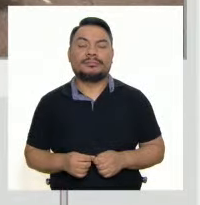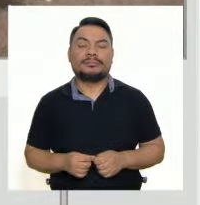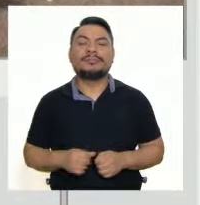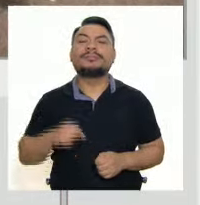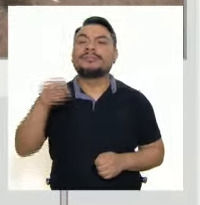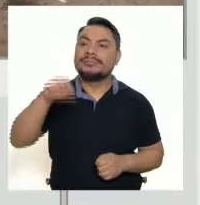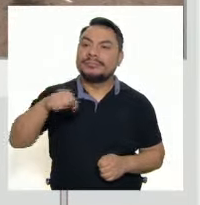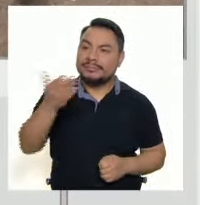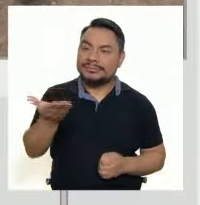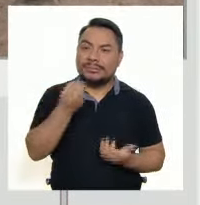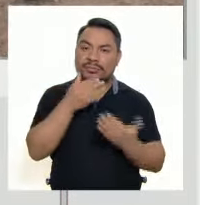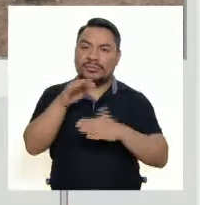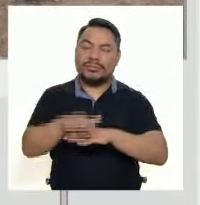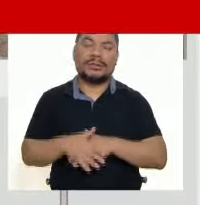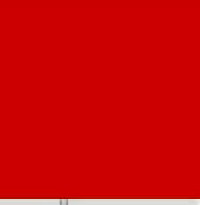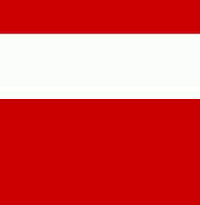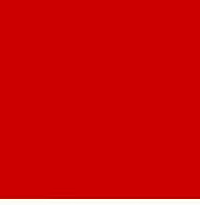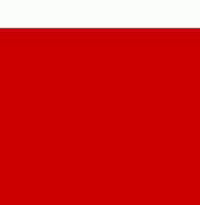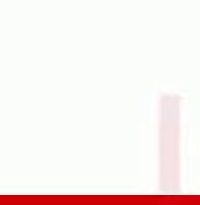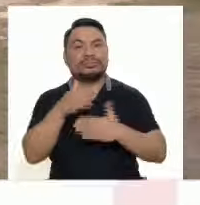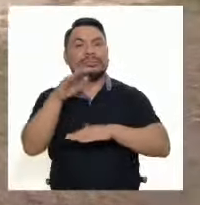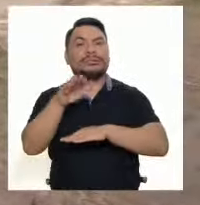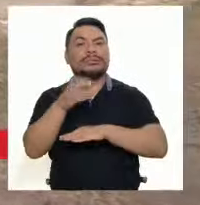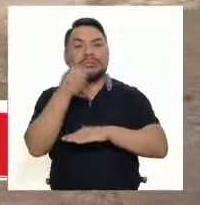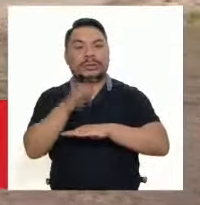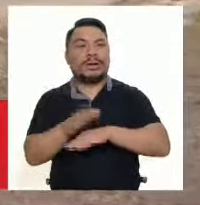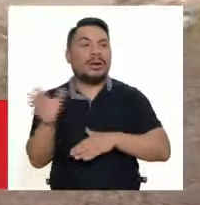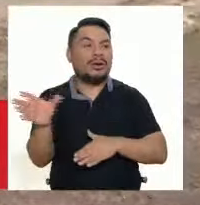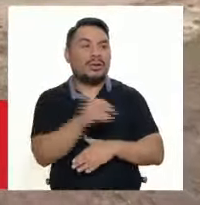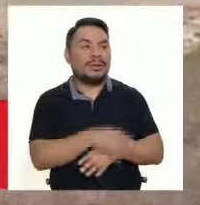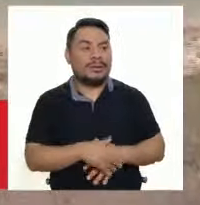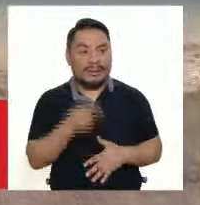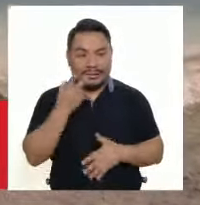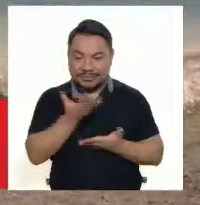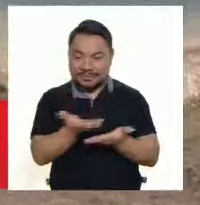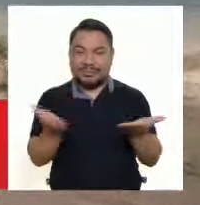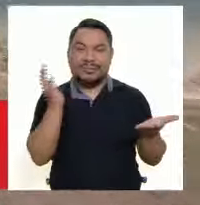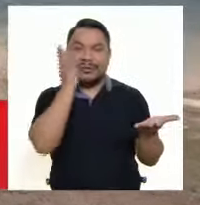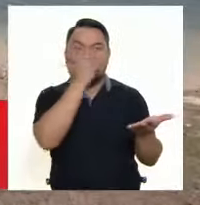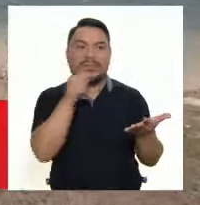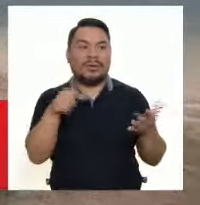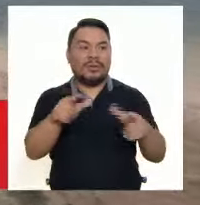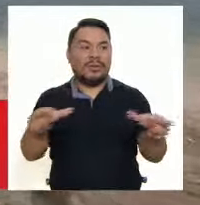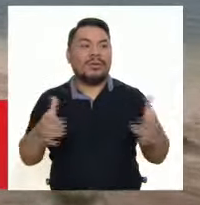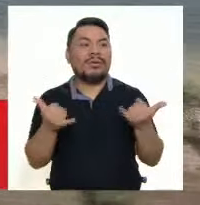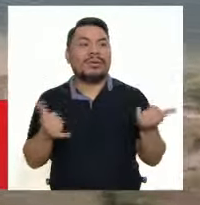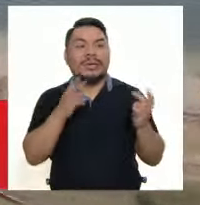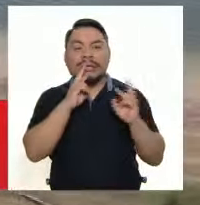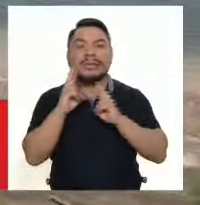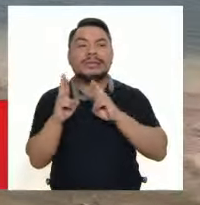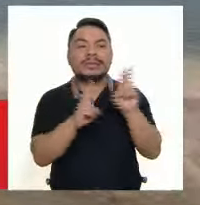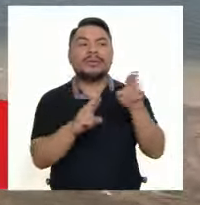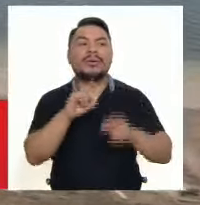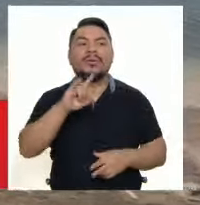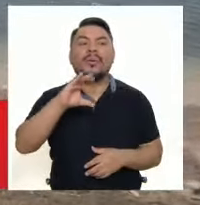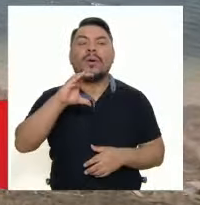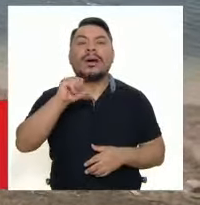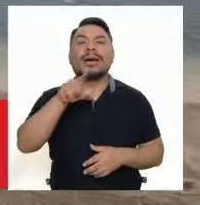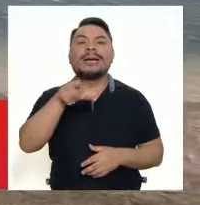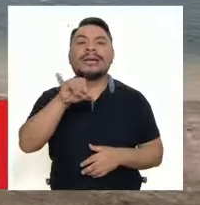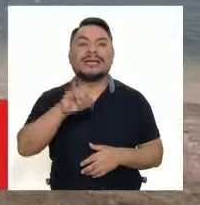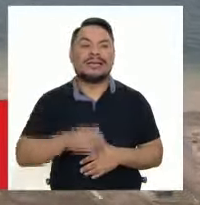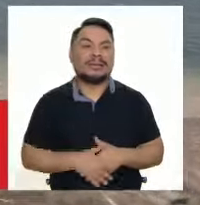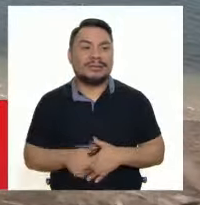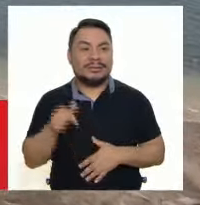Así es, Alex, muy buenas tardes a todo el Perú. Esta vista hermosa en estos momentos es del río Ucayali. Nos encontramos en